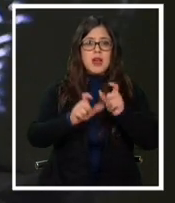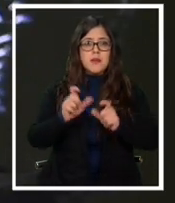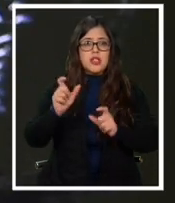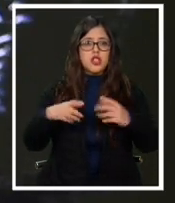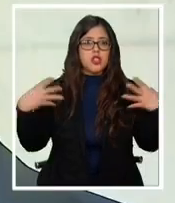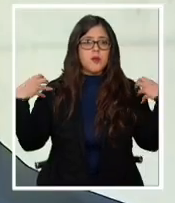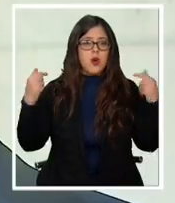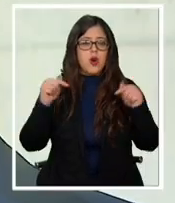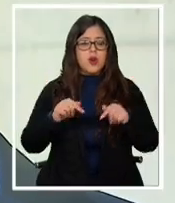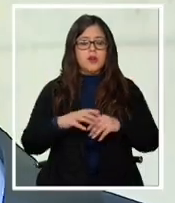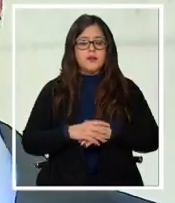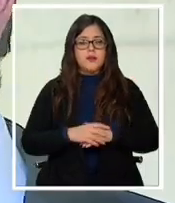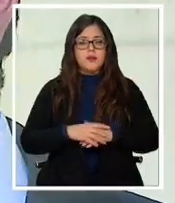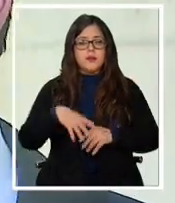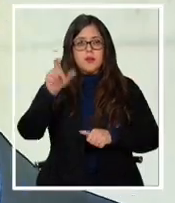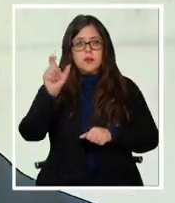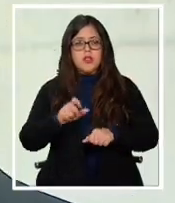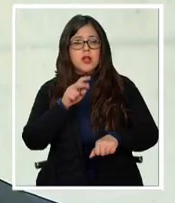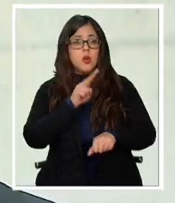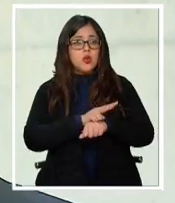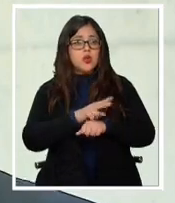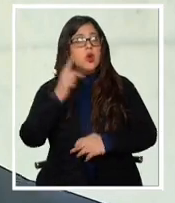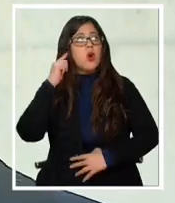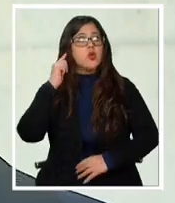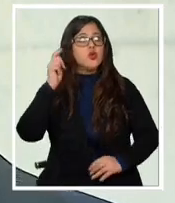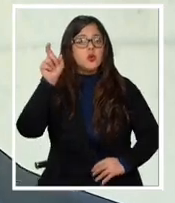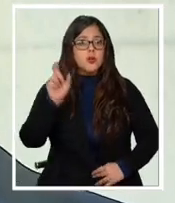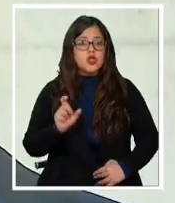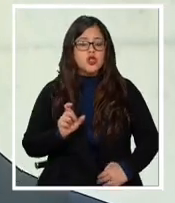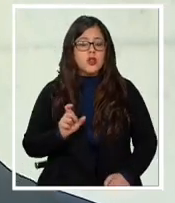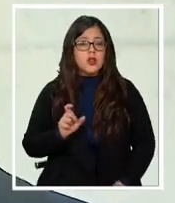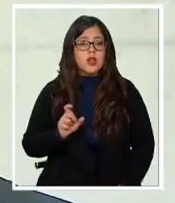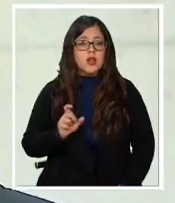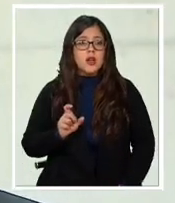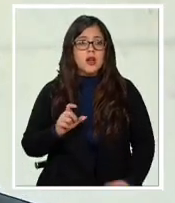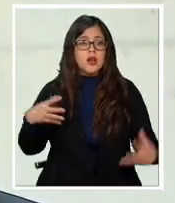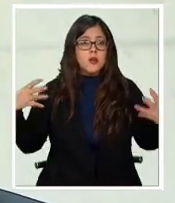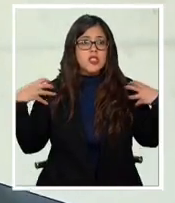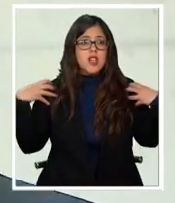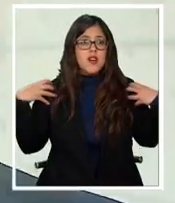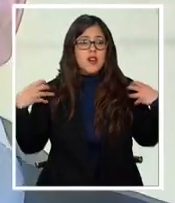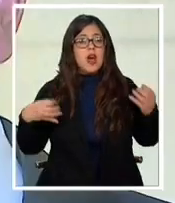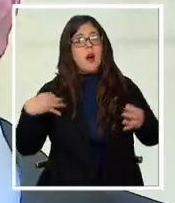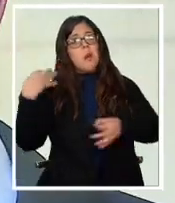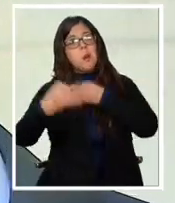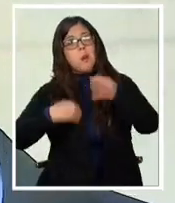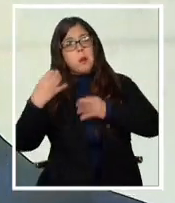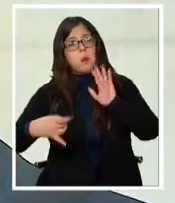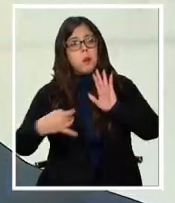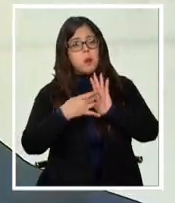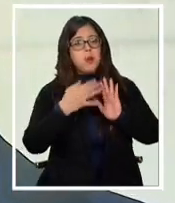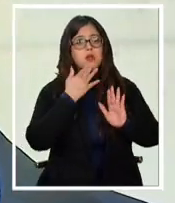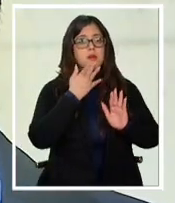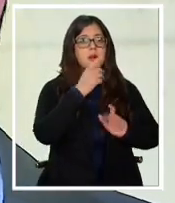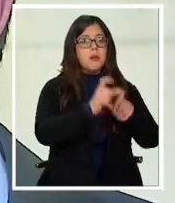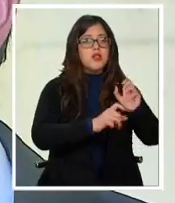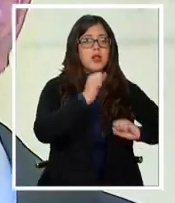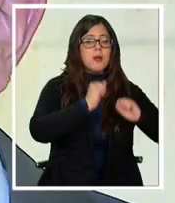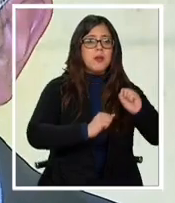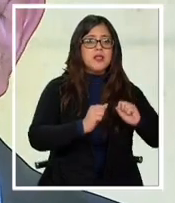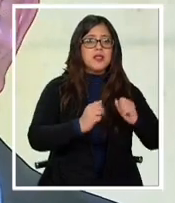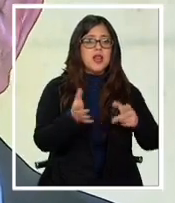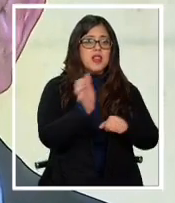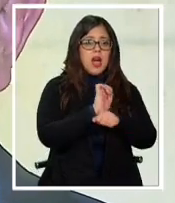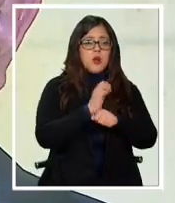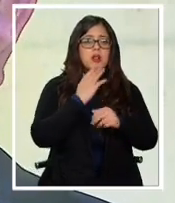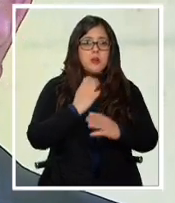sujetos en el mismo. Hubo un testigo que escuchó a uno de los autores contar que había cometido el delito. Hubo gente de empresas de autos que